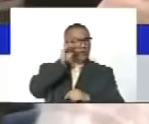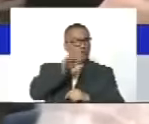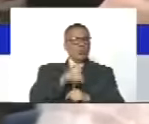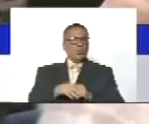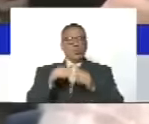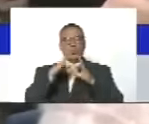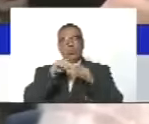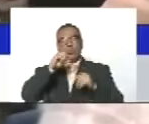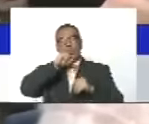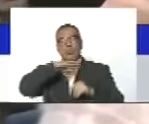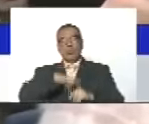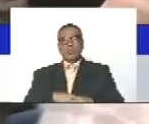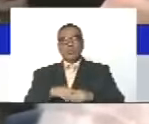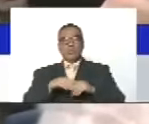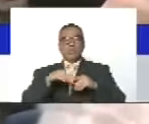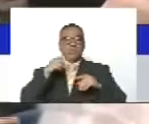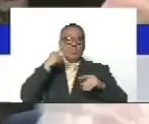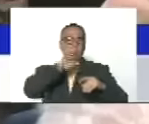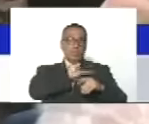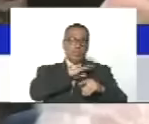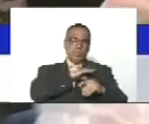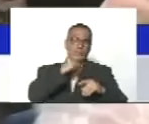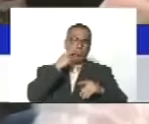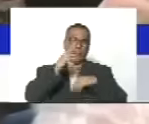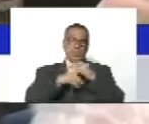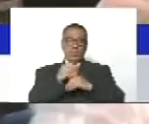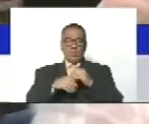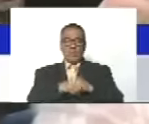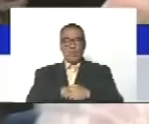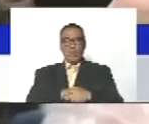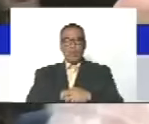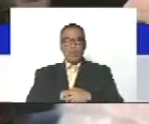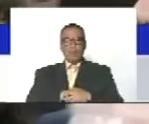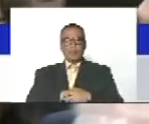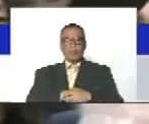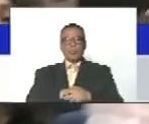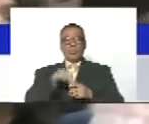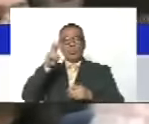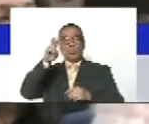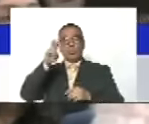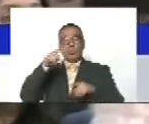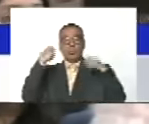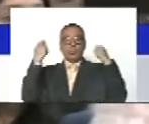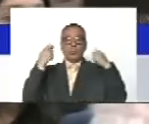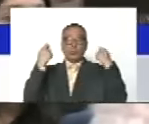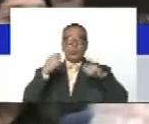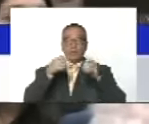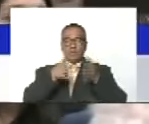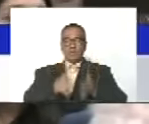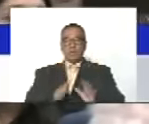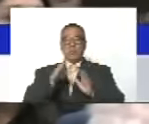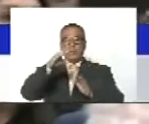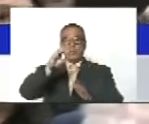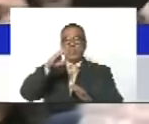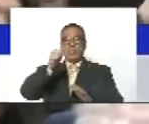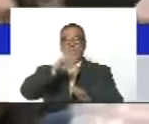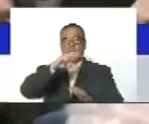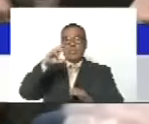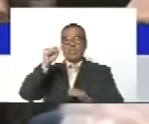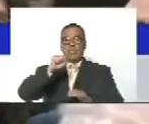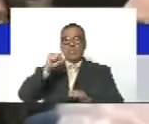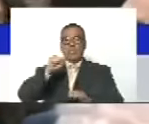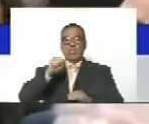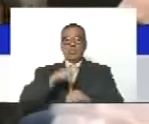su historia, su idiosincrasia. En esta nueva celebración del natalicio de César Rengifo,